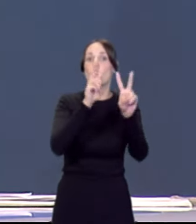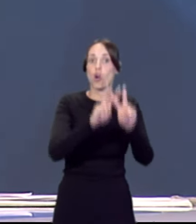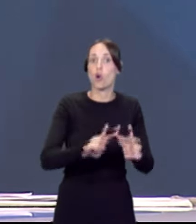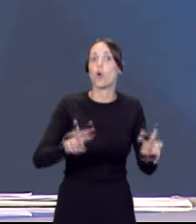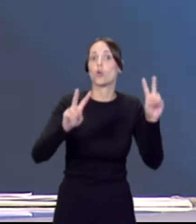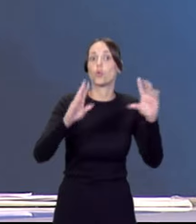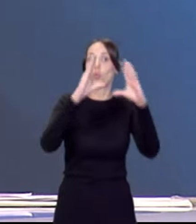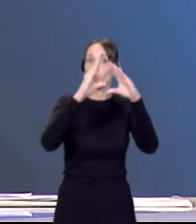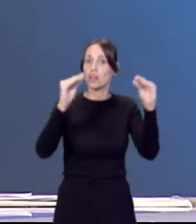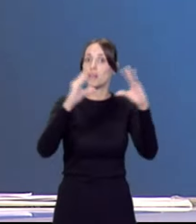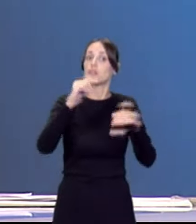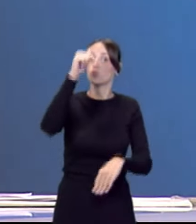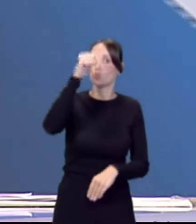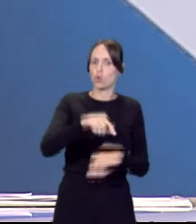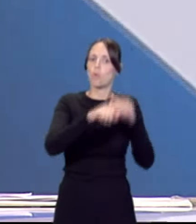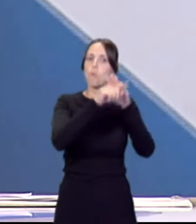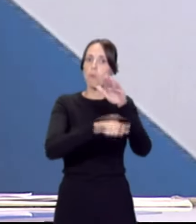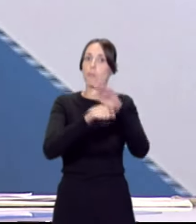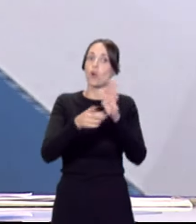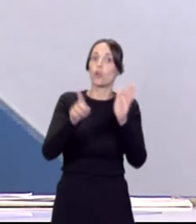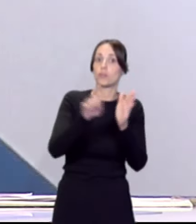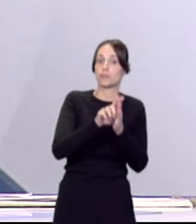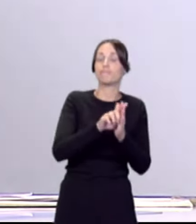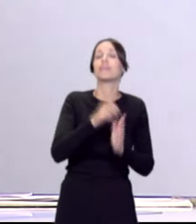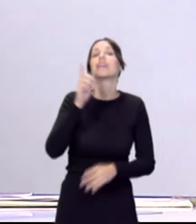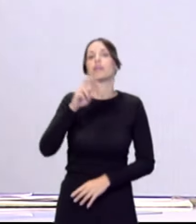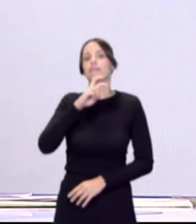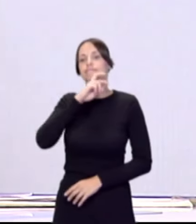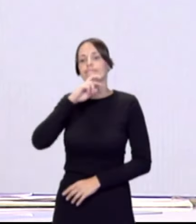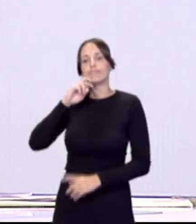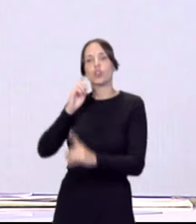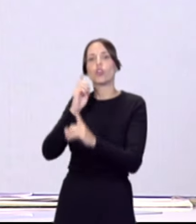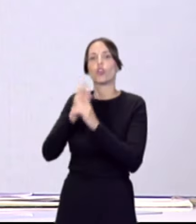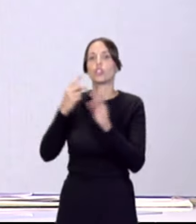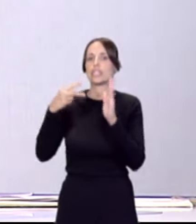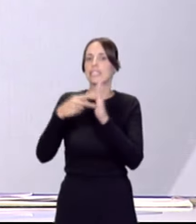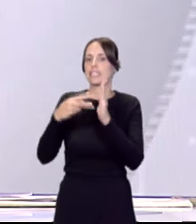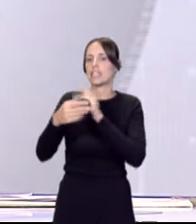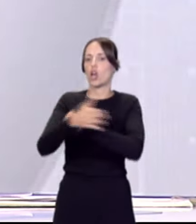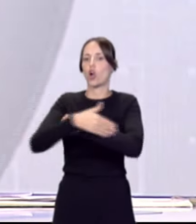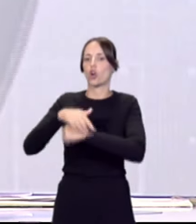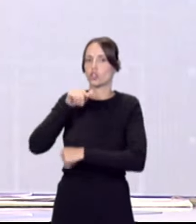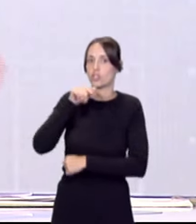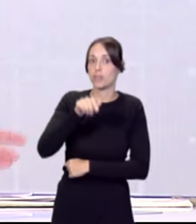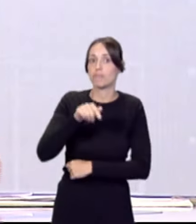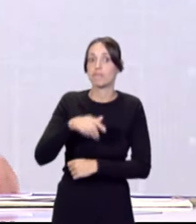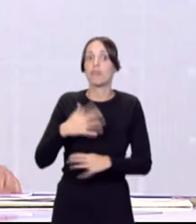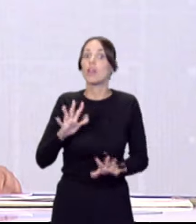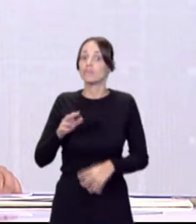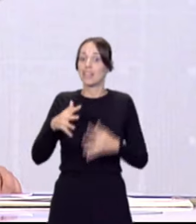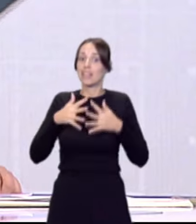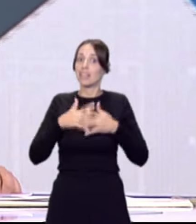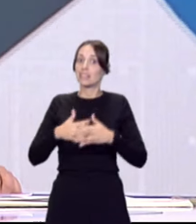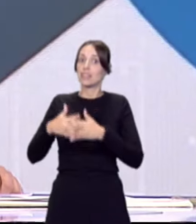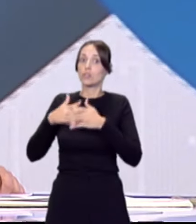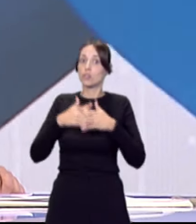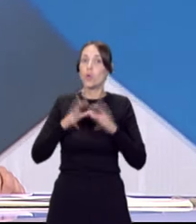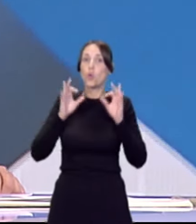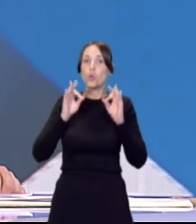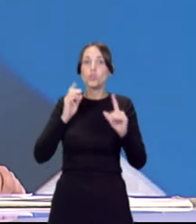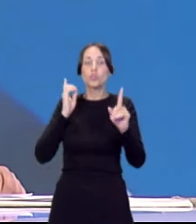Líbano. El ejército hebreo también ha bombardeado esta madrugada la costa de Siria y todo mientras Estados Unidos ha iniciado una ofensiva contra los hutíes